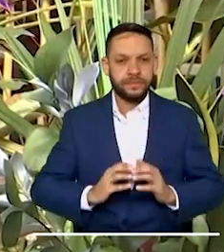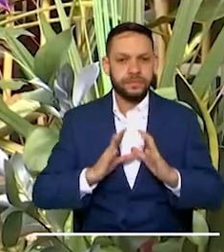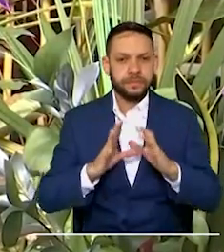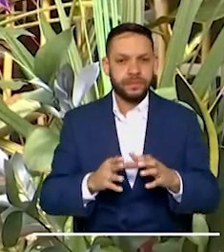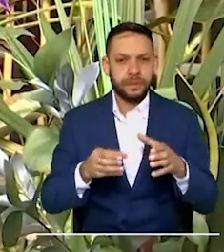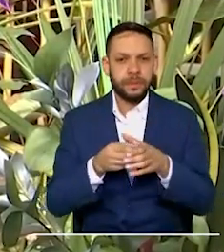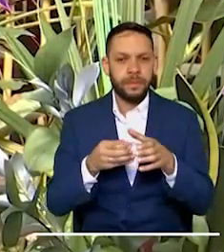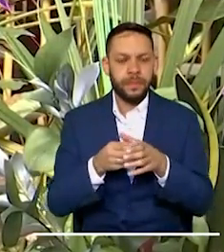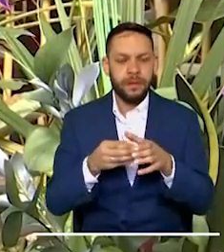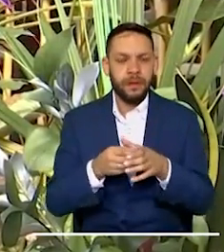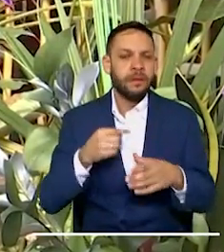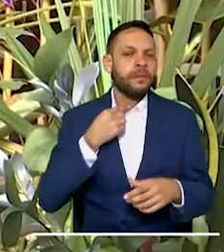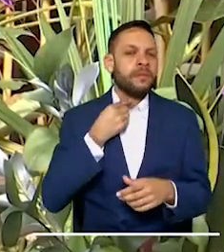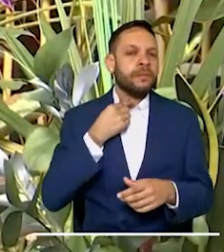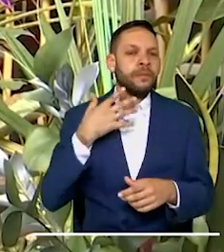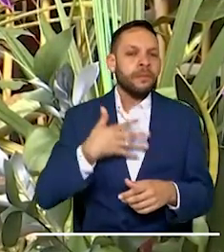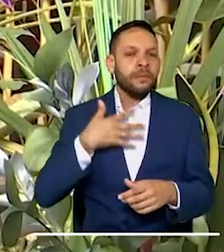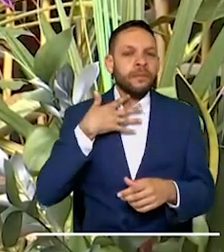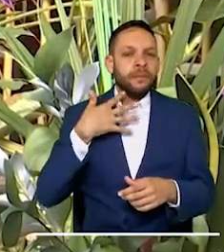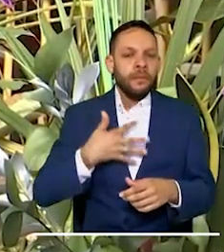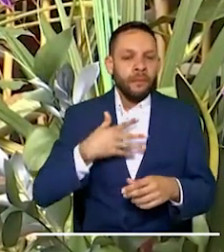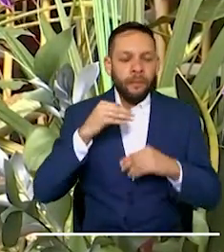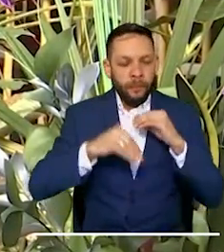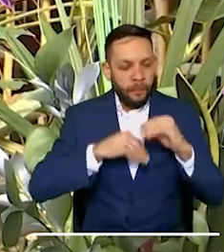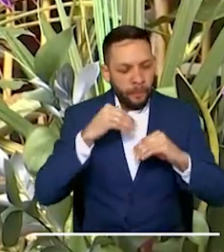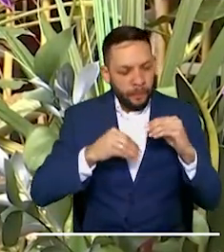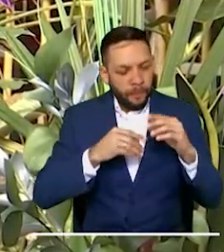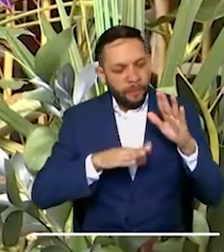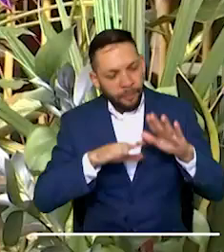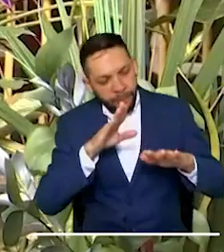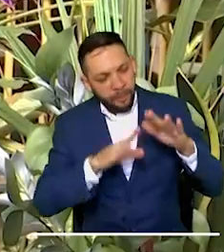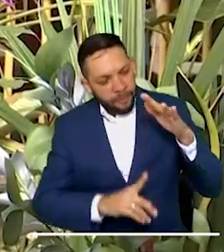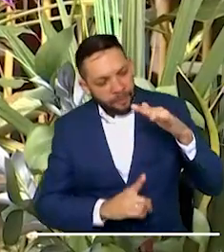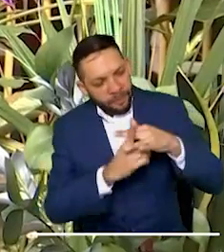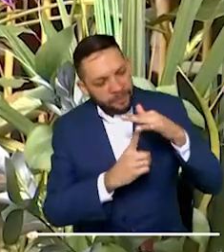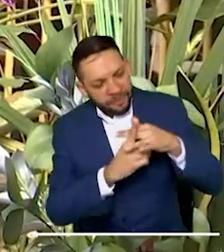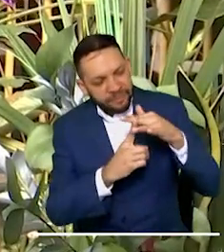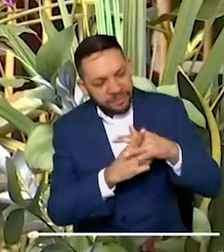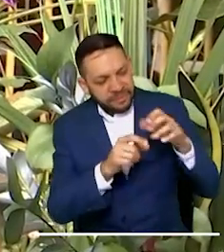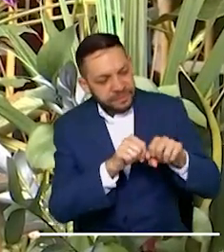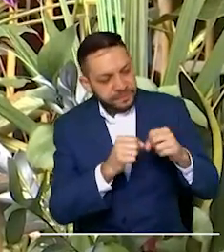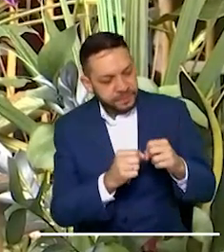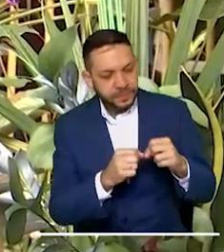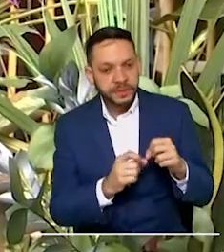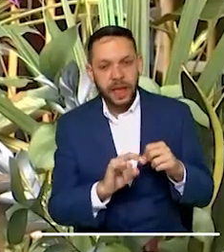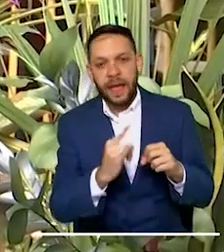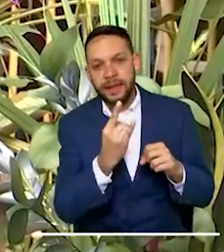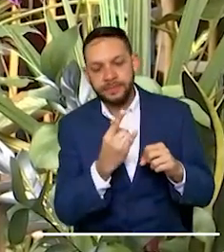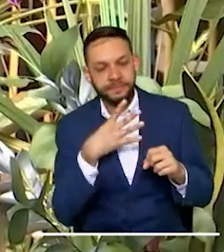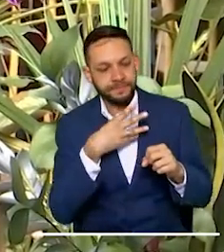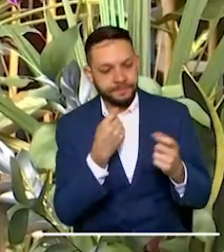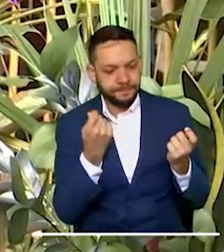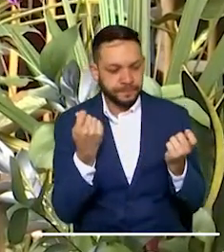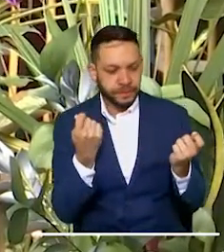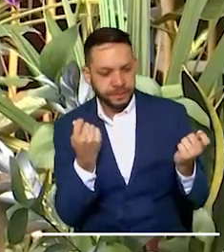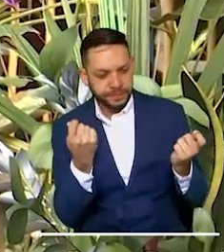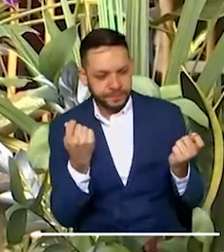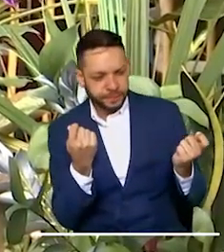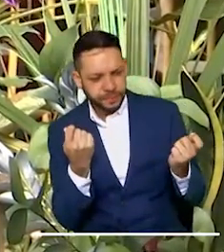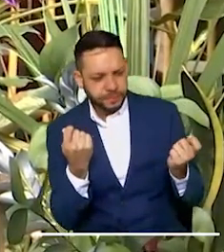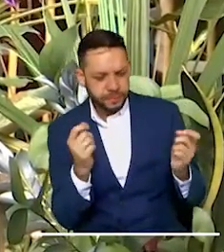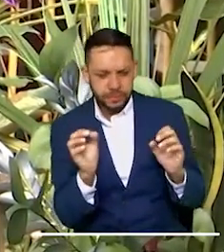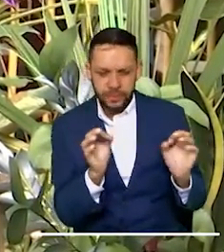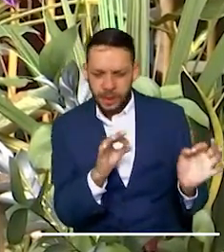la tiroides, que se nos altera y que todavía, a pesar de que se han tomado unas medidas en